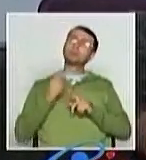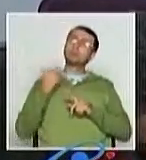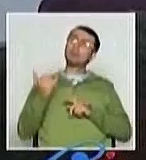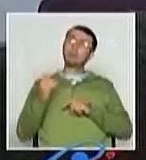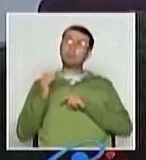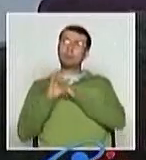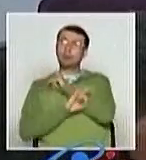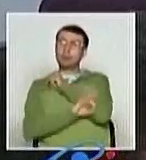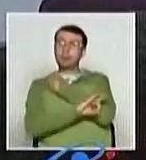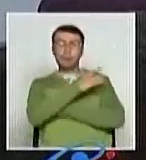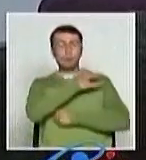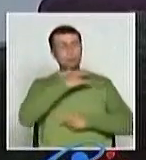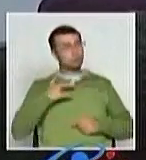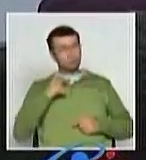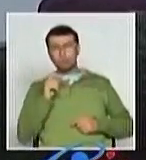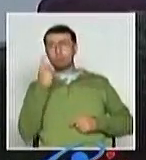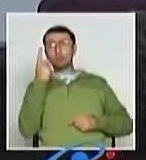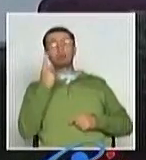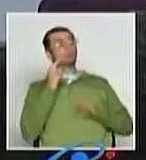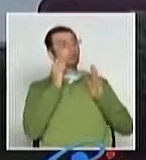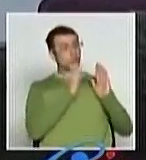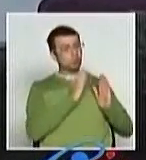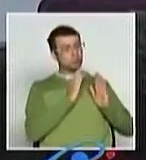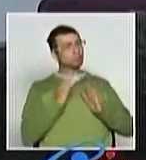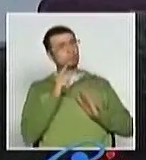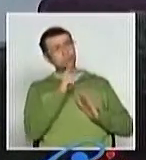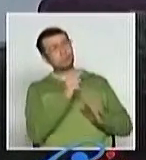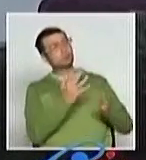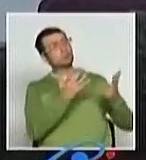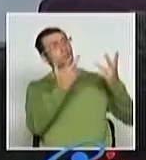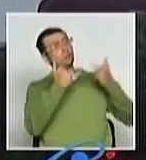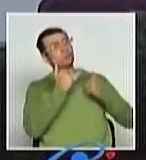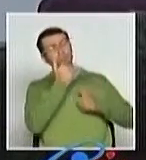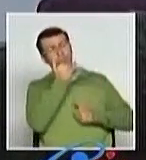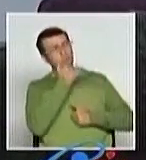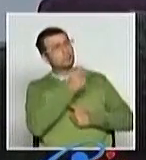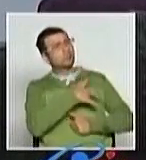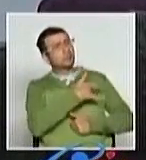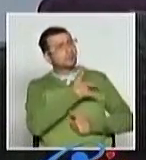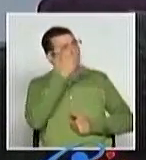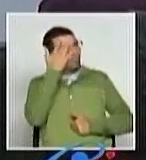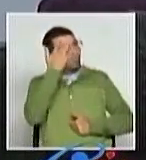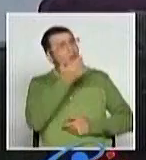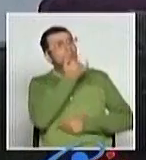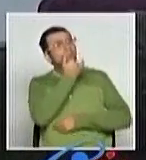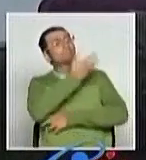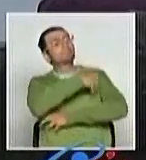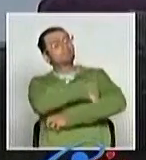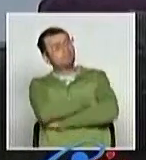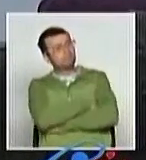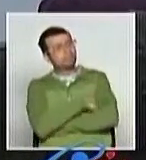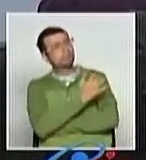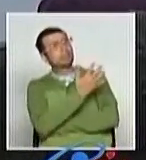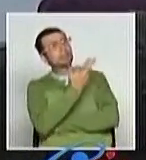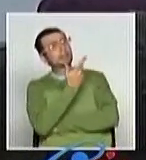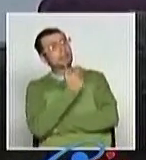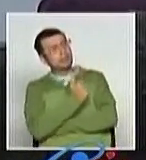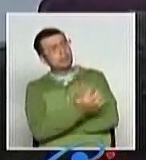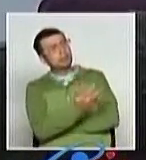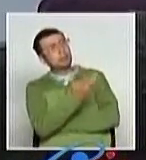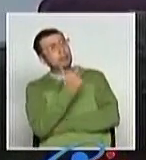simplemente organizar el diagnóstico escuchar el dolor del paciente porque cuando el paciente habla del